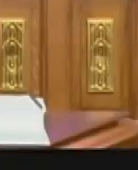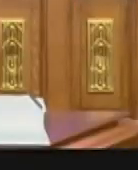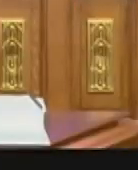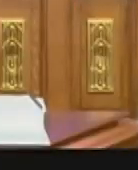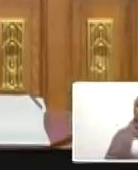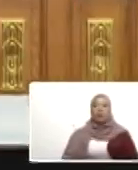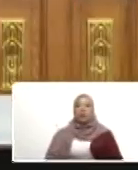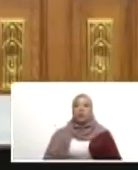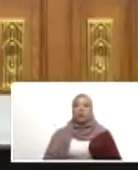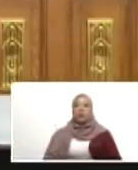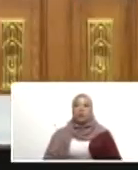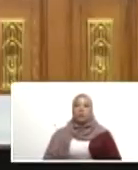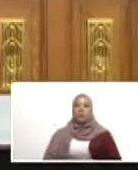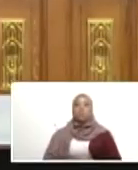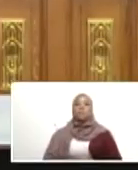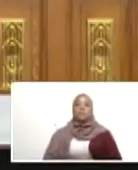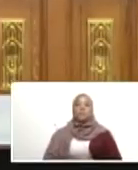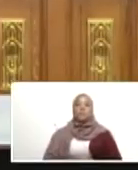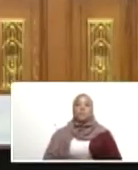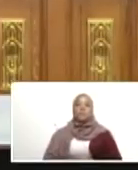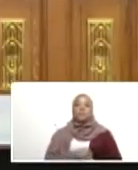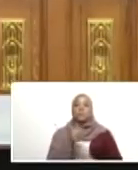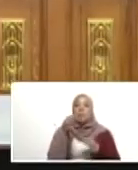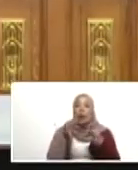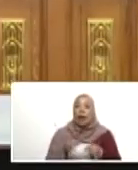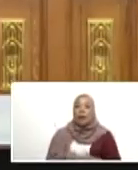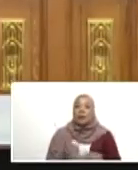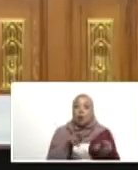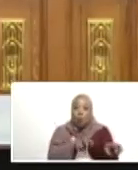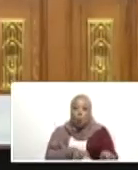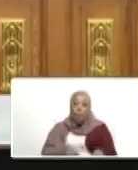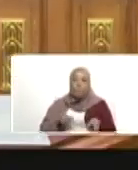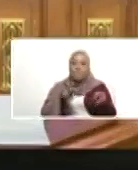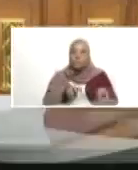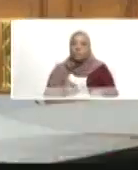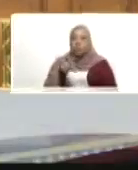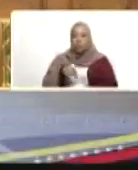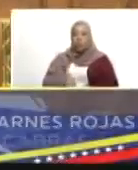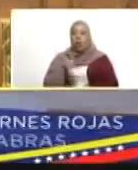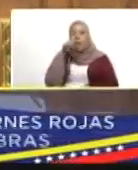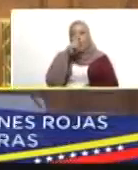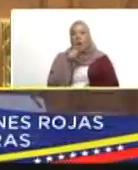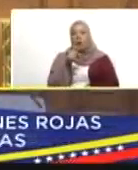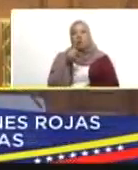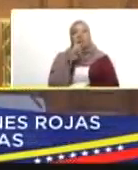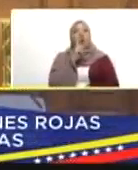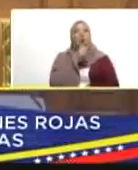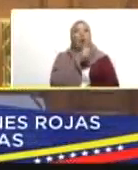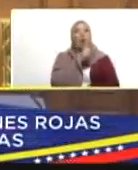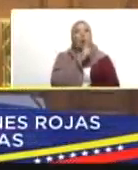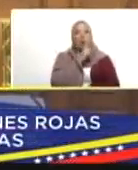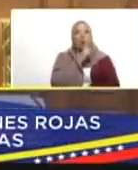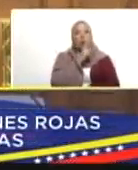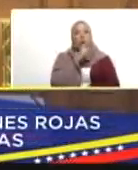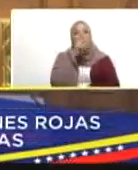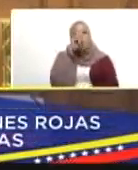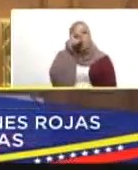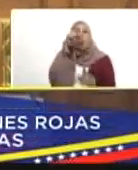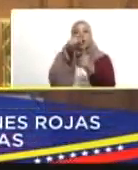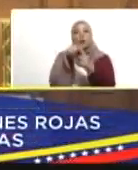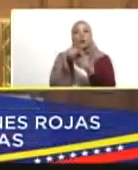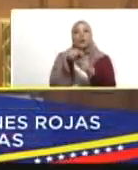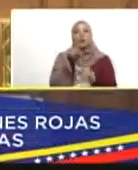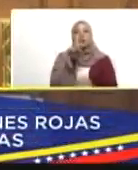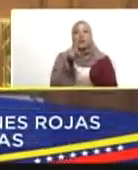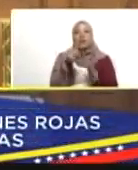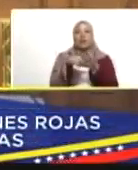anunciar precisamente que en estos rubros que voy a nombrar hemos alcanzado el